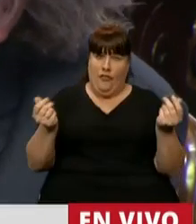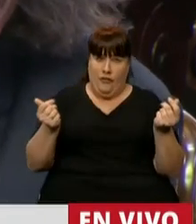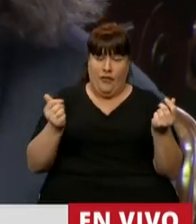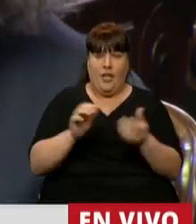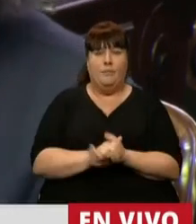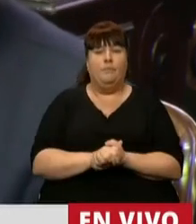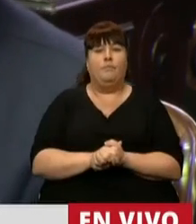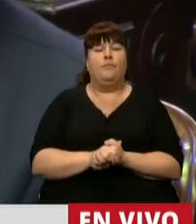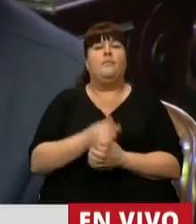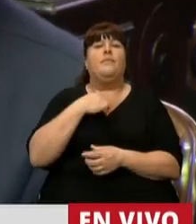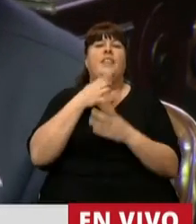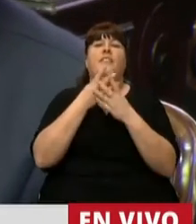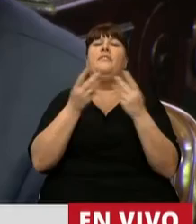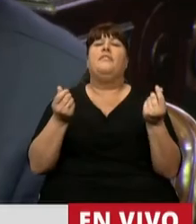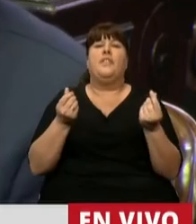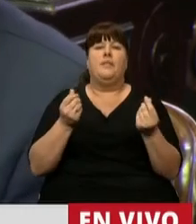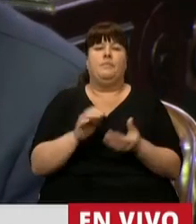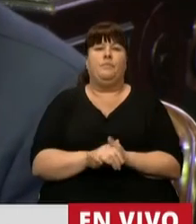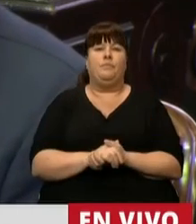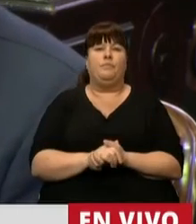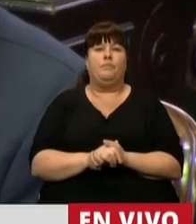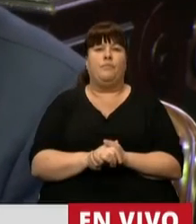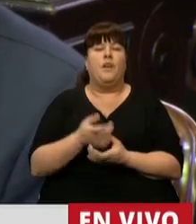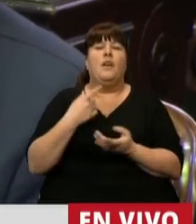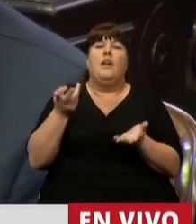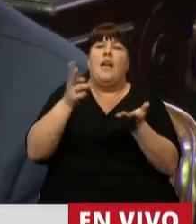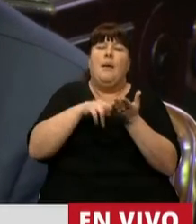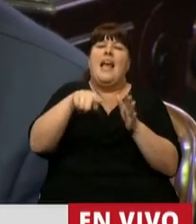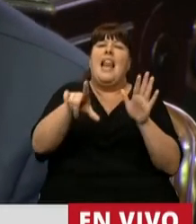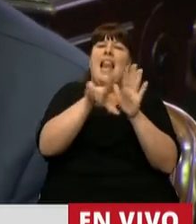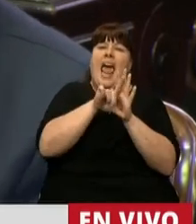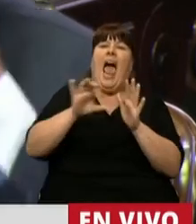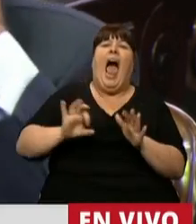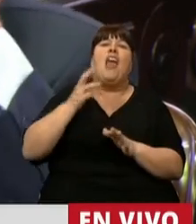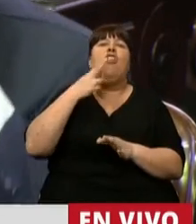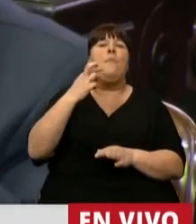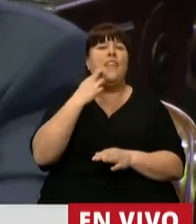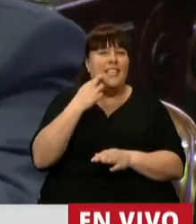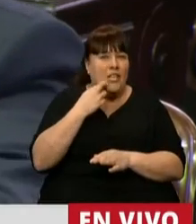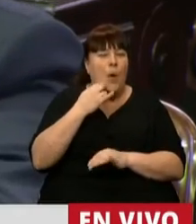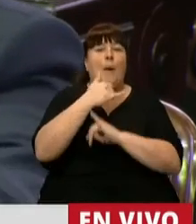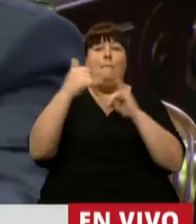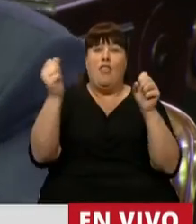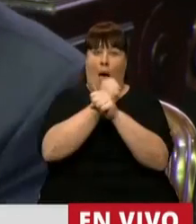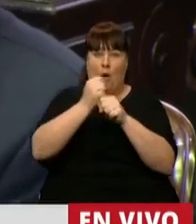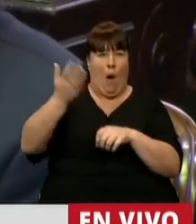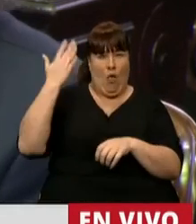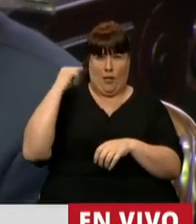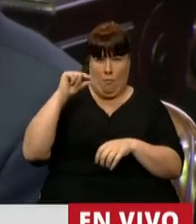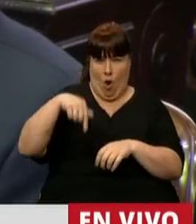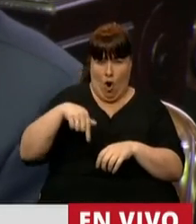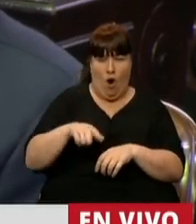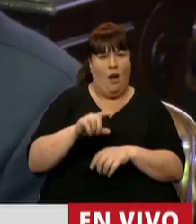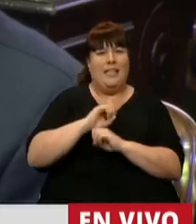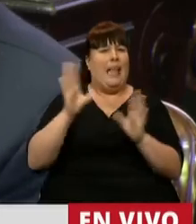finalizar, yo lo quiero cerrar con una reivindicación. Esta ley del año 2019 y la media sanción que hicimos hace muy poco